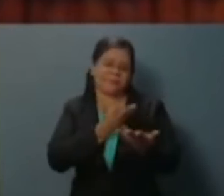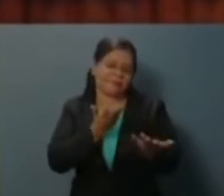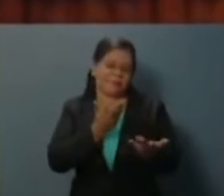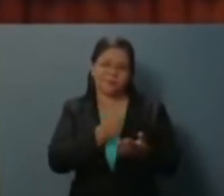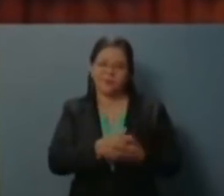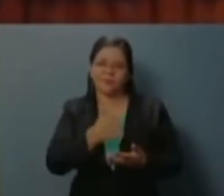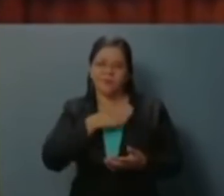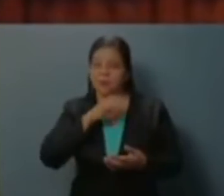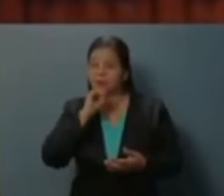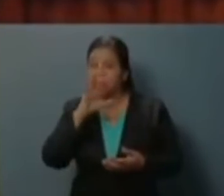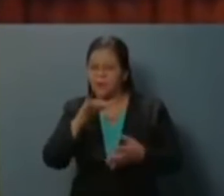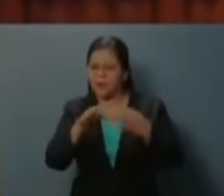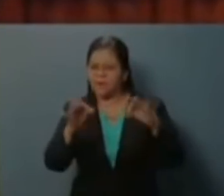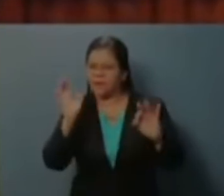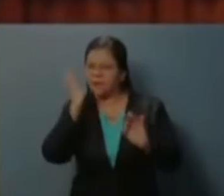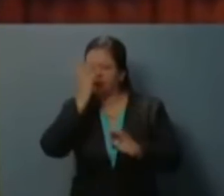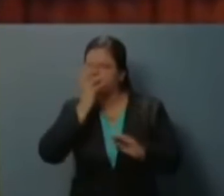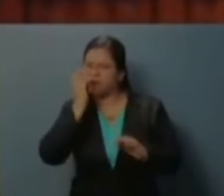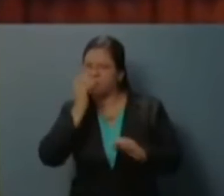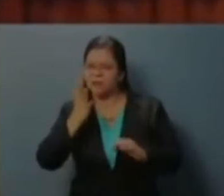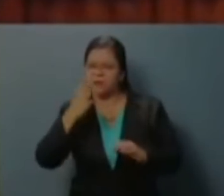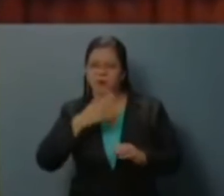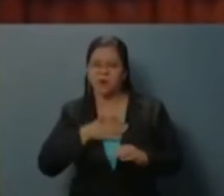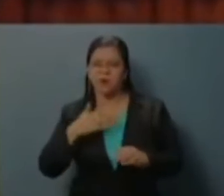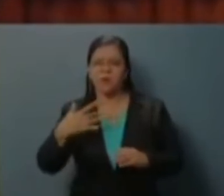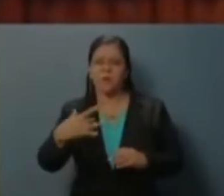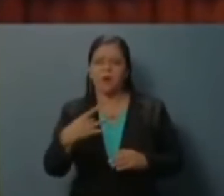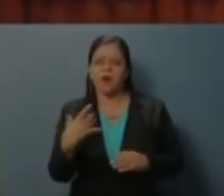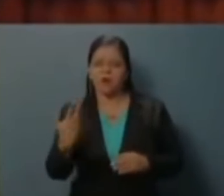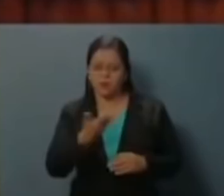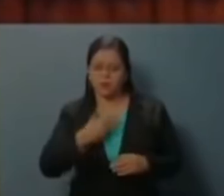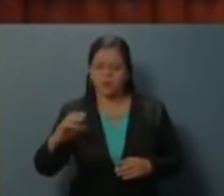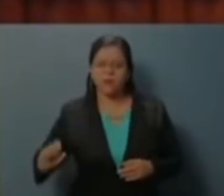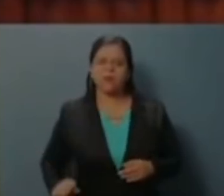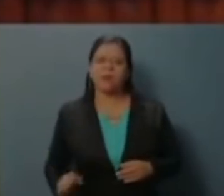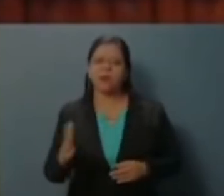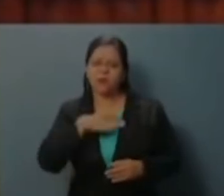frase famosa que a los salvadoreños nos gusta el atol, pero no con el dedo,